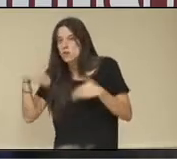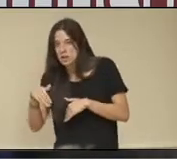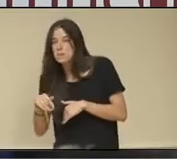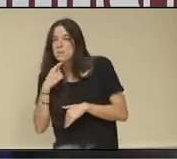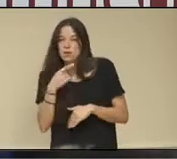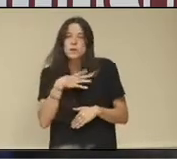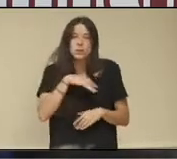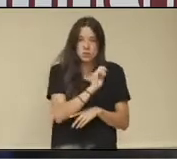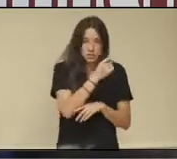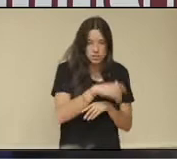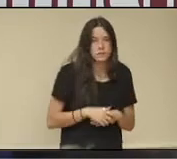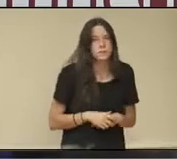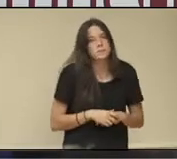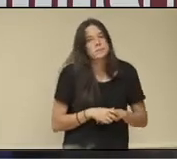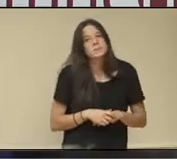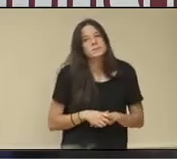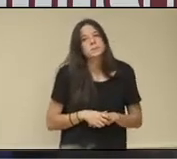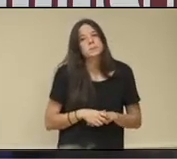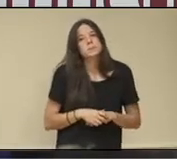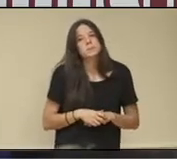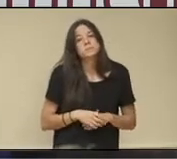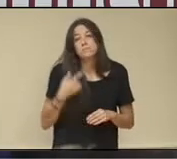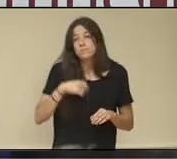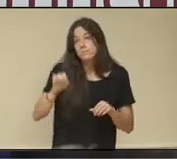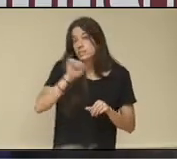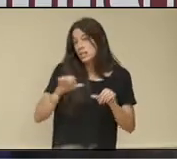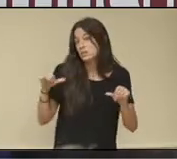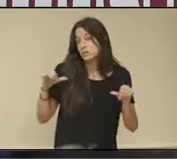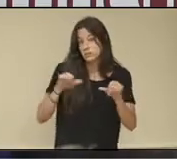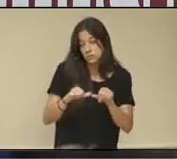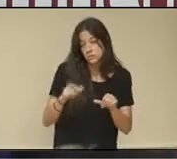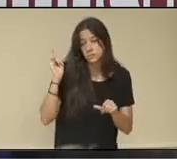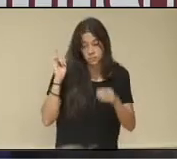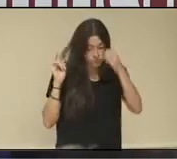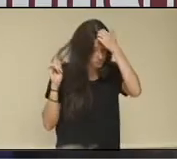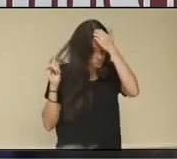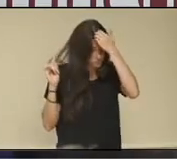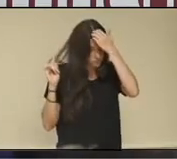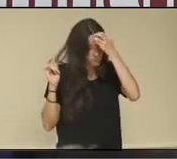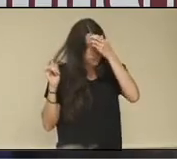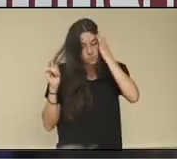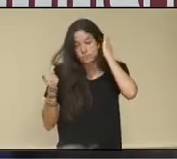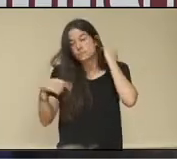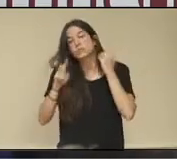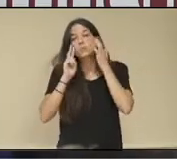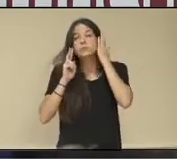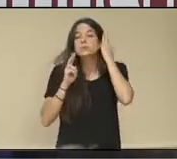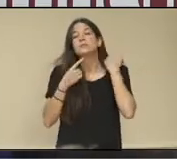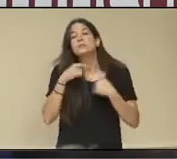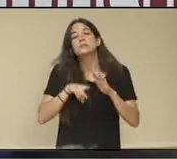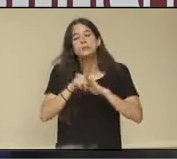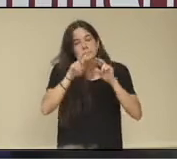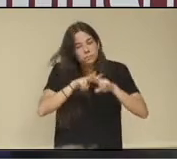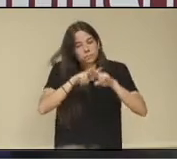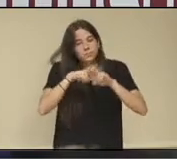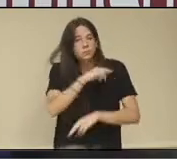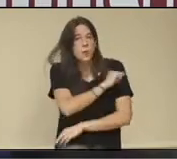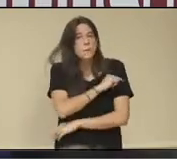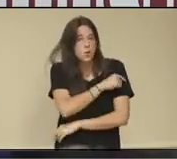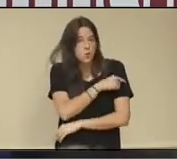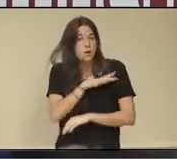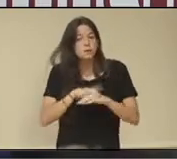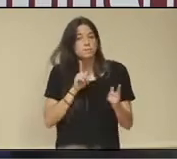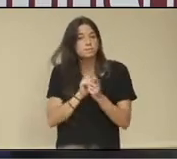virus. Bueno, pues en estos últimos años nosotros hemos estado desarrollando un candidato a vacuna frente a este